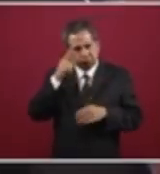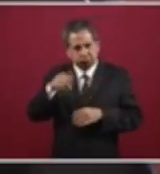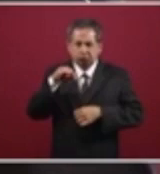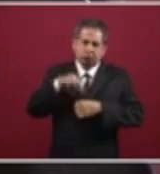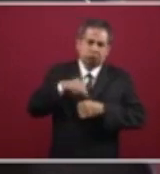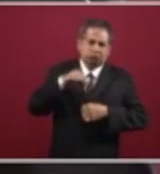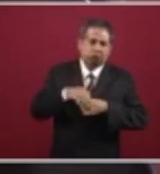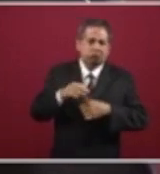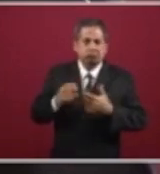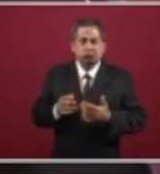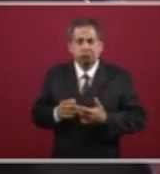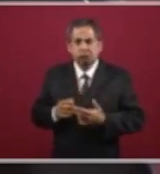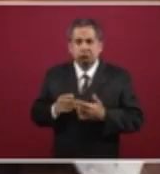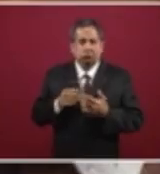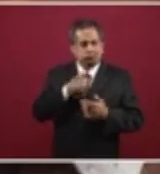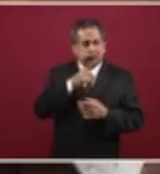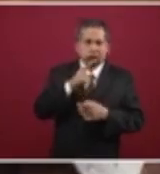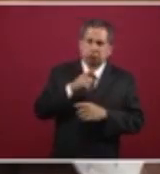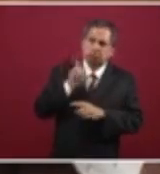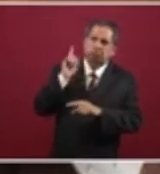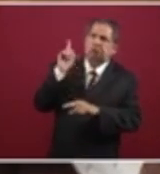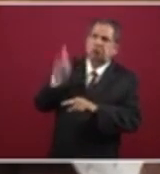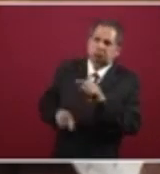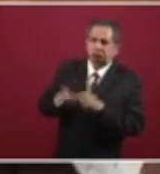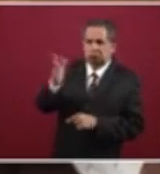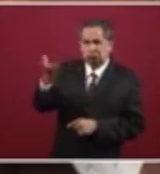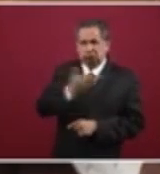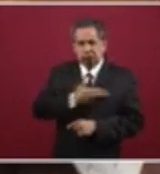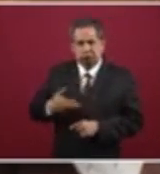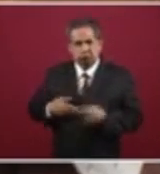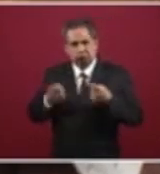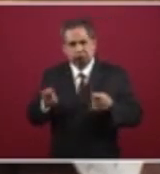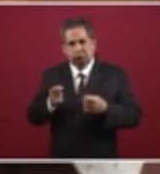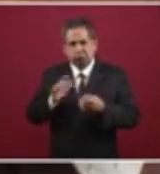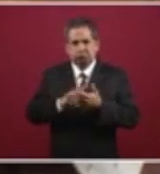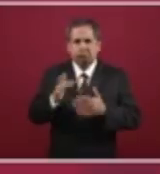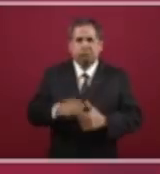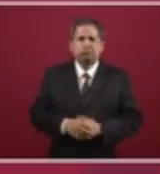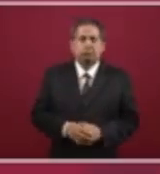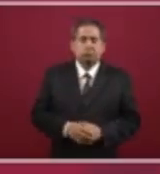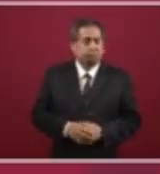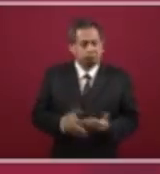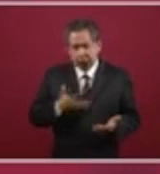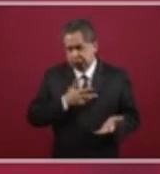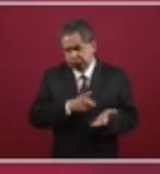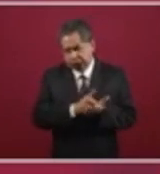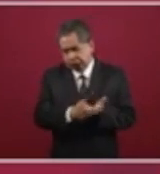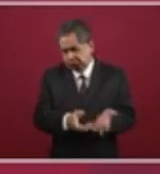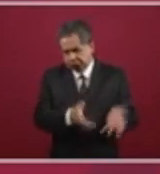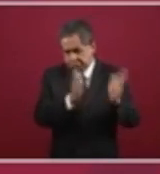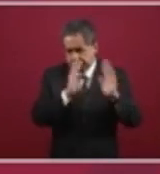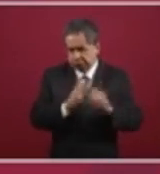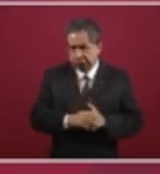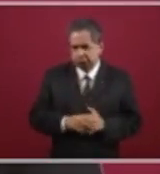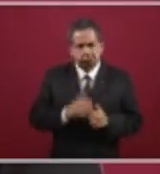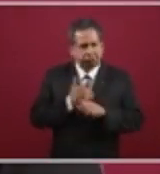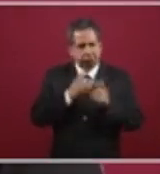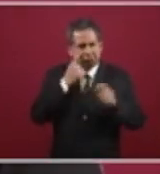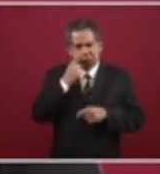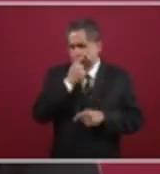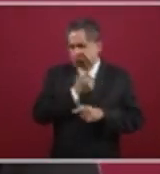vote en contra de que usted continúe con el mandato. Gracias. Bueno, está en su derecho. Somos libres.